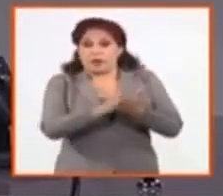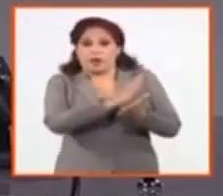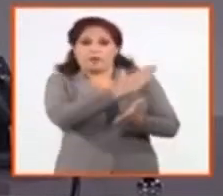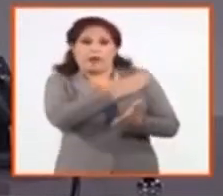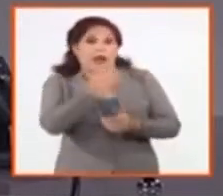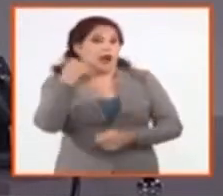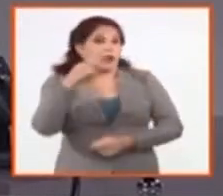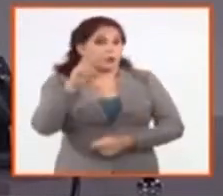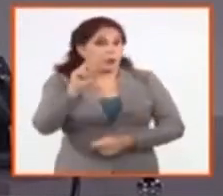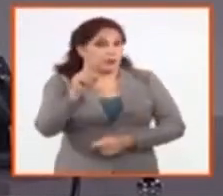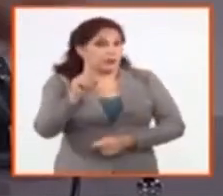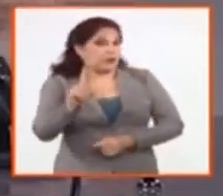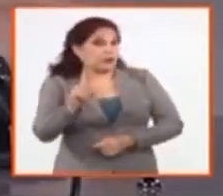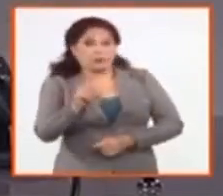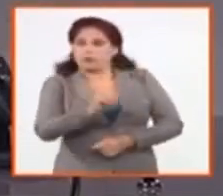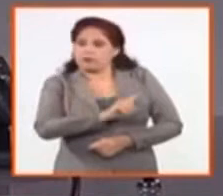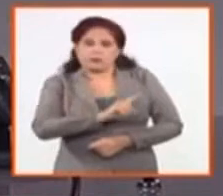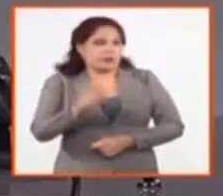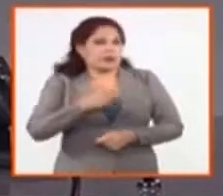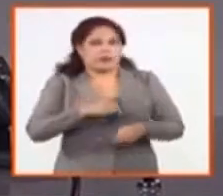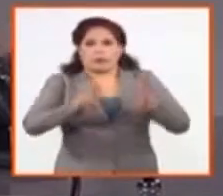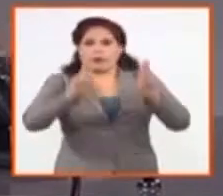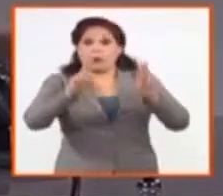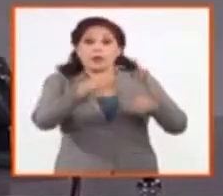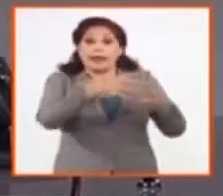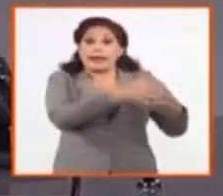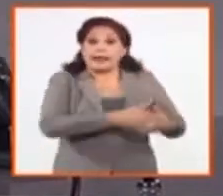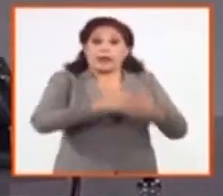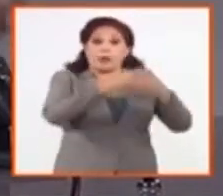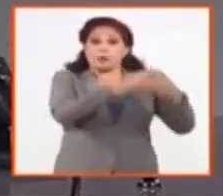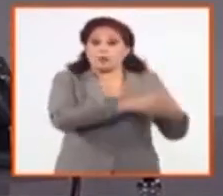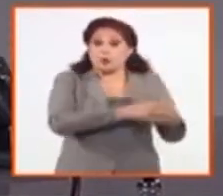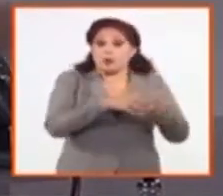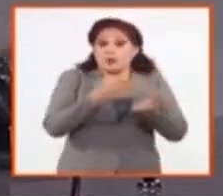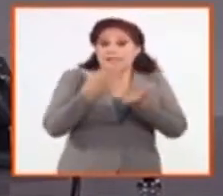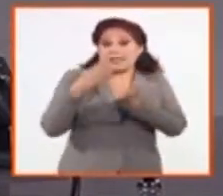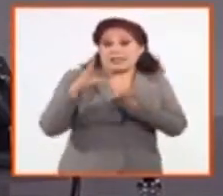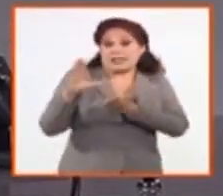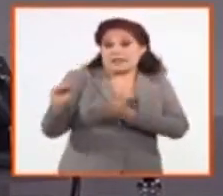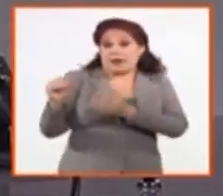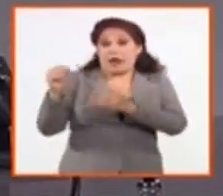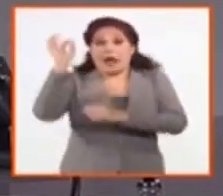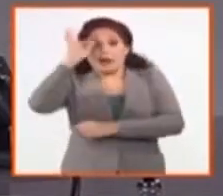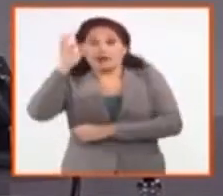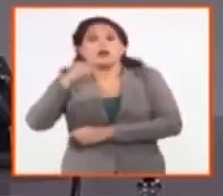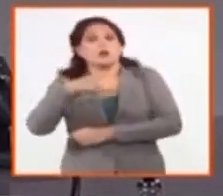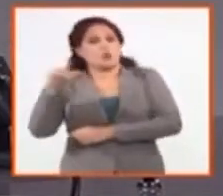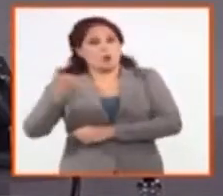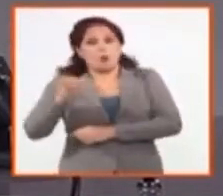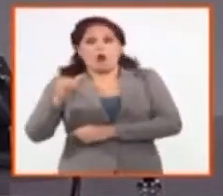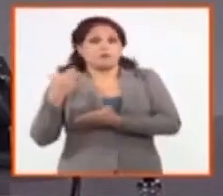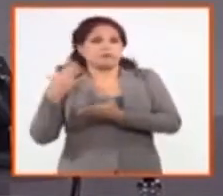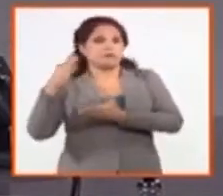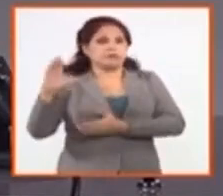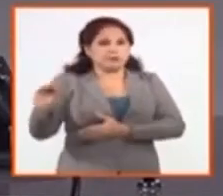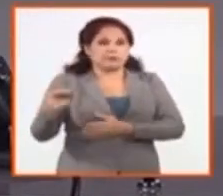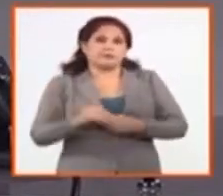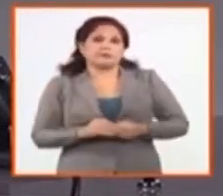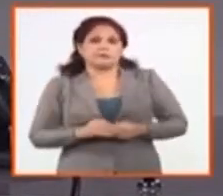de 2021 de que si Estados Unidos se retiraba de Afganistán, pues ellos también se iban a retirar. Inclusive hay una cosa